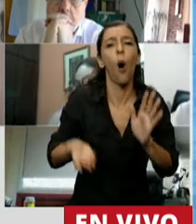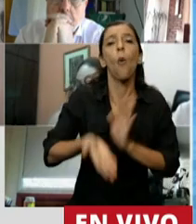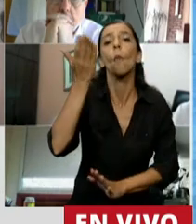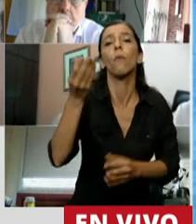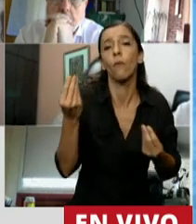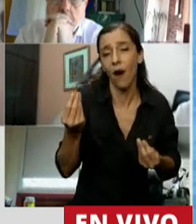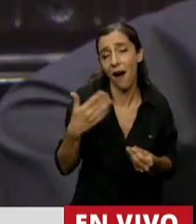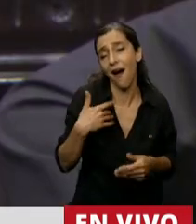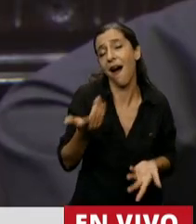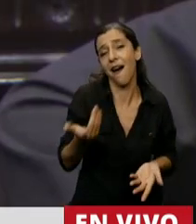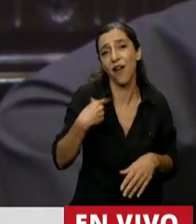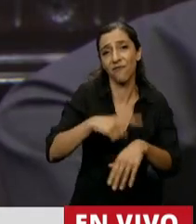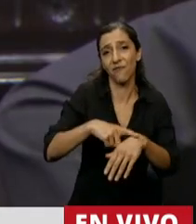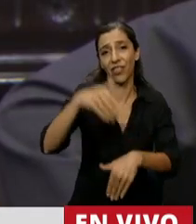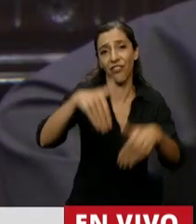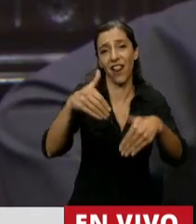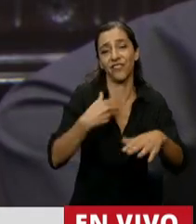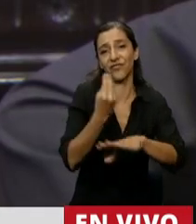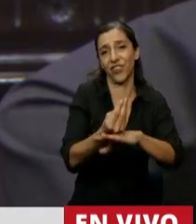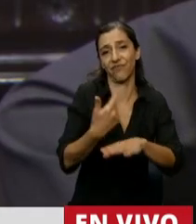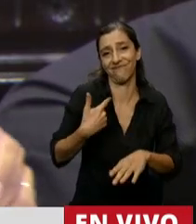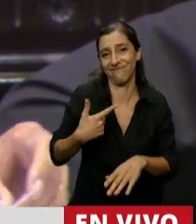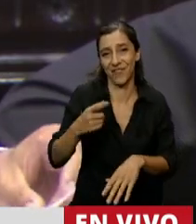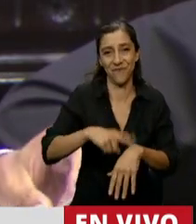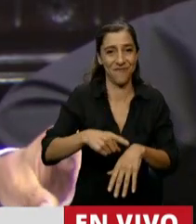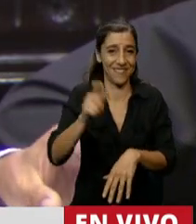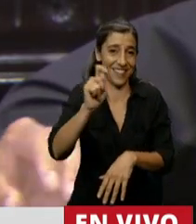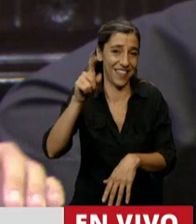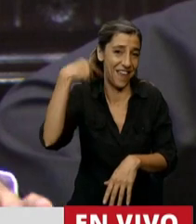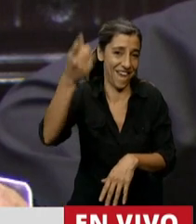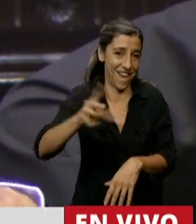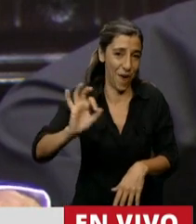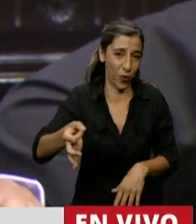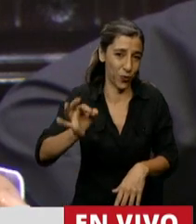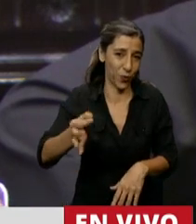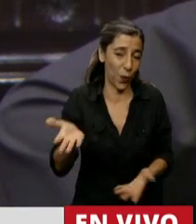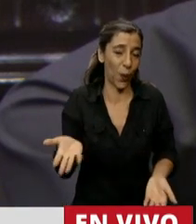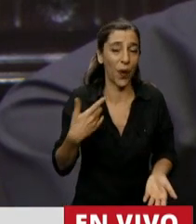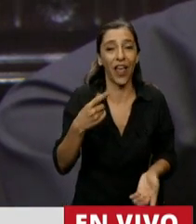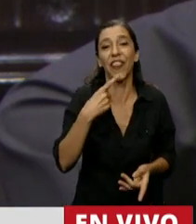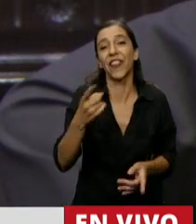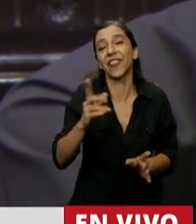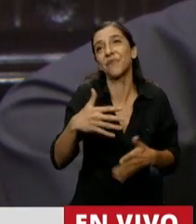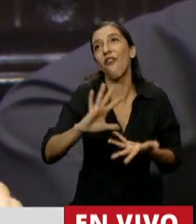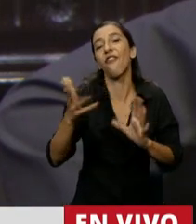ganar la elección que se va a dar en el mes de octubre. Y creo que en este caso,